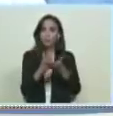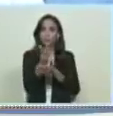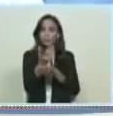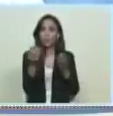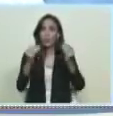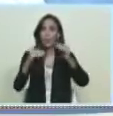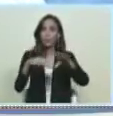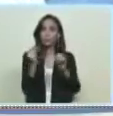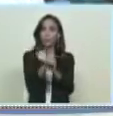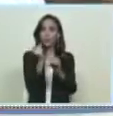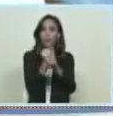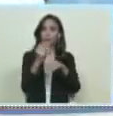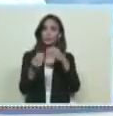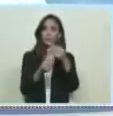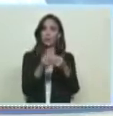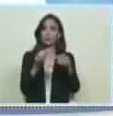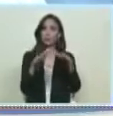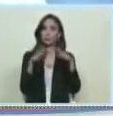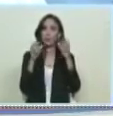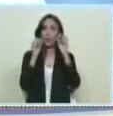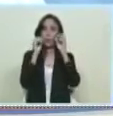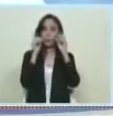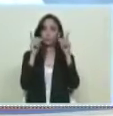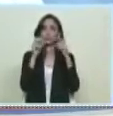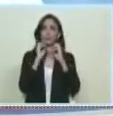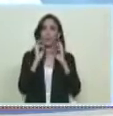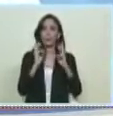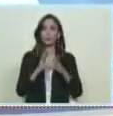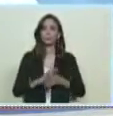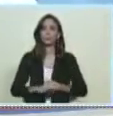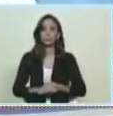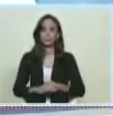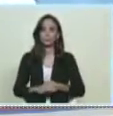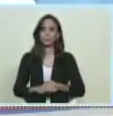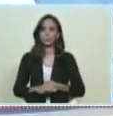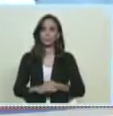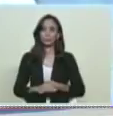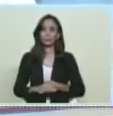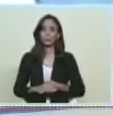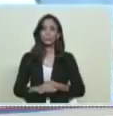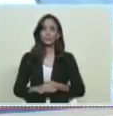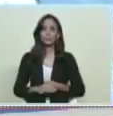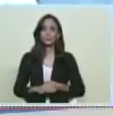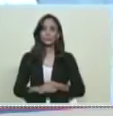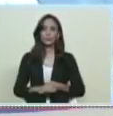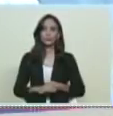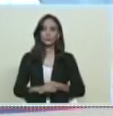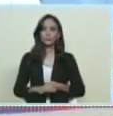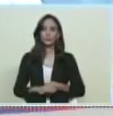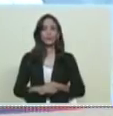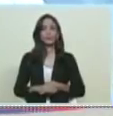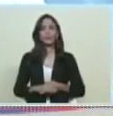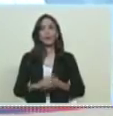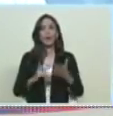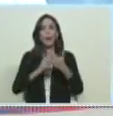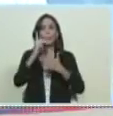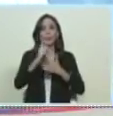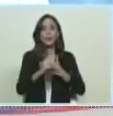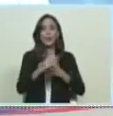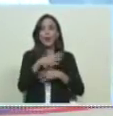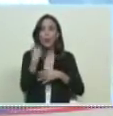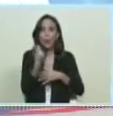vamos. ¿Qué les parece? Miren por dónde vamos. Ah, Plan Chamba